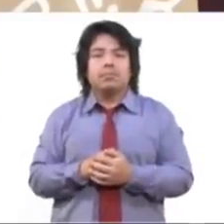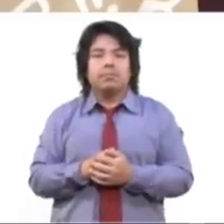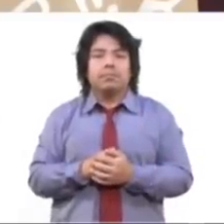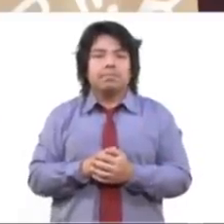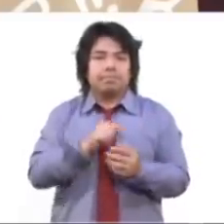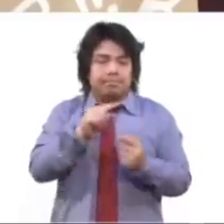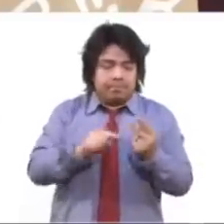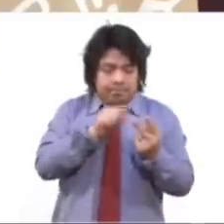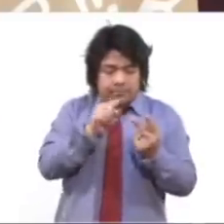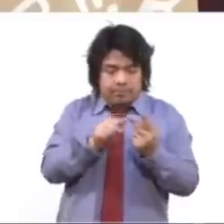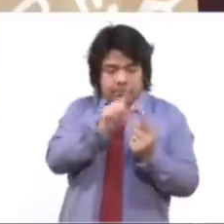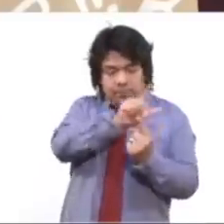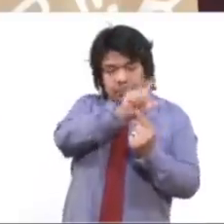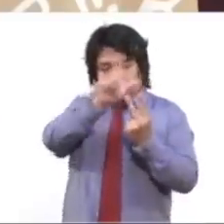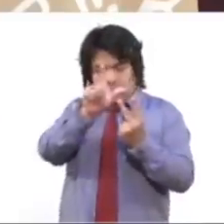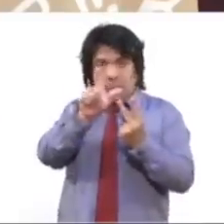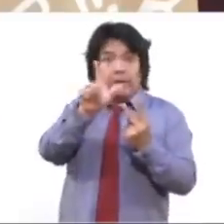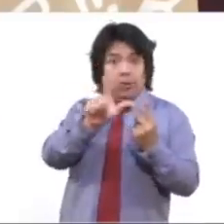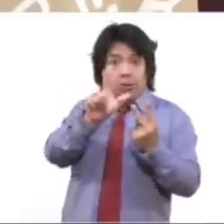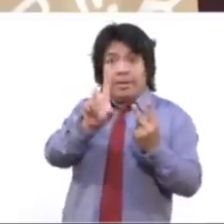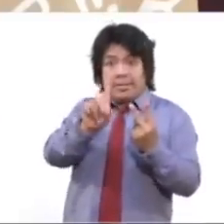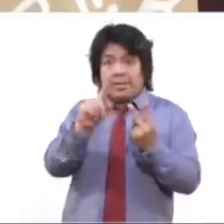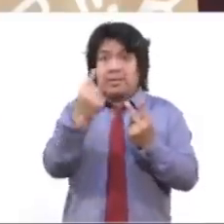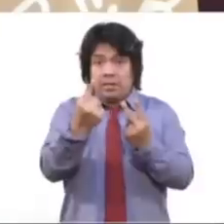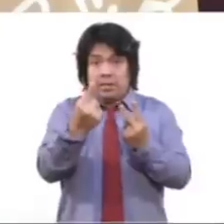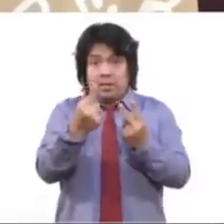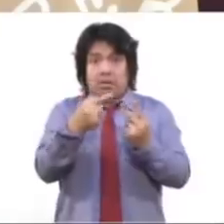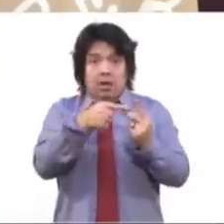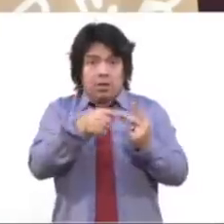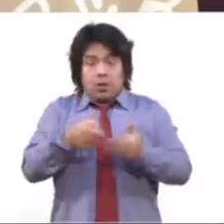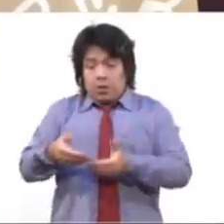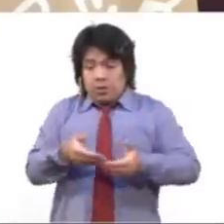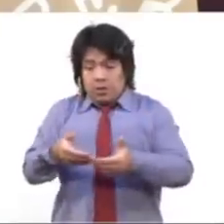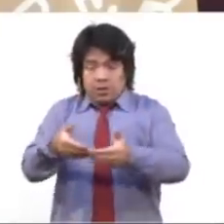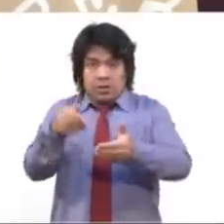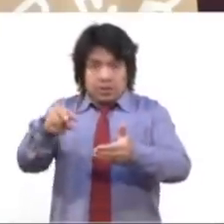El lunes 31 es cuando aparece el cuerpo de ella en la carretera,